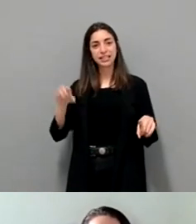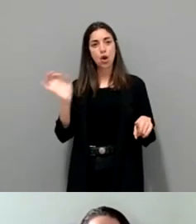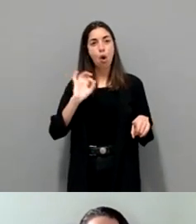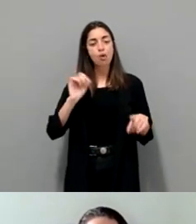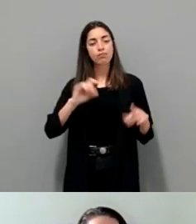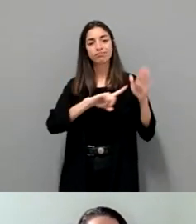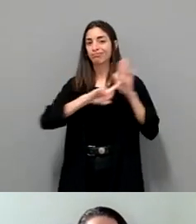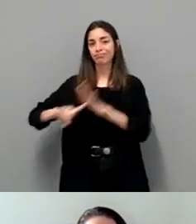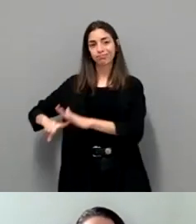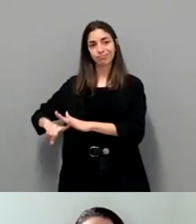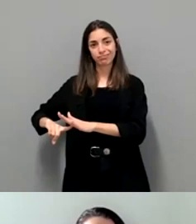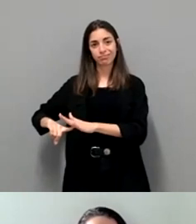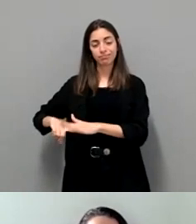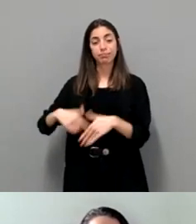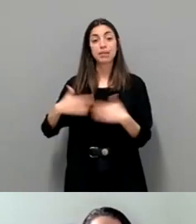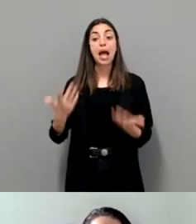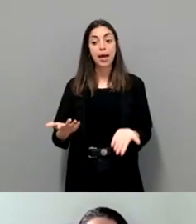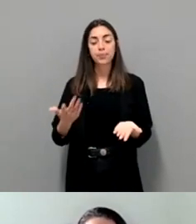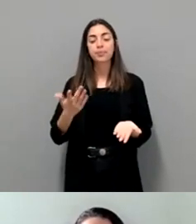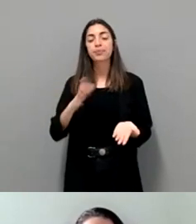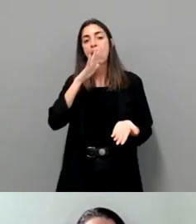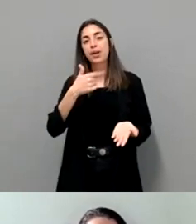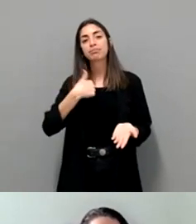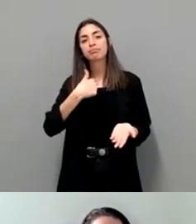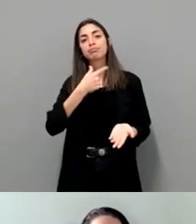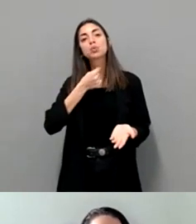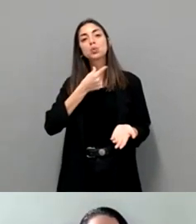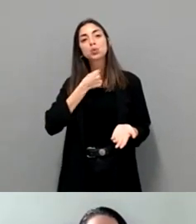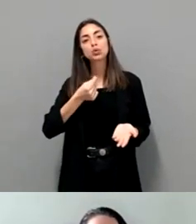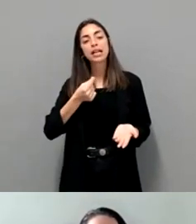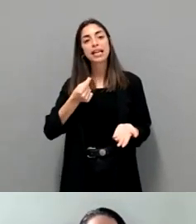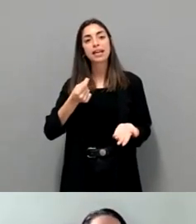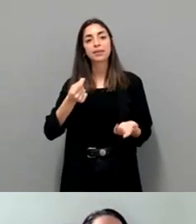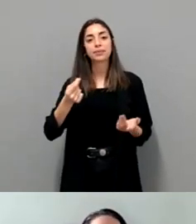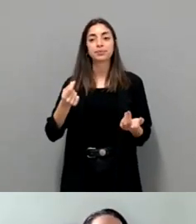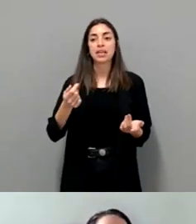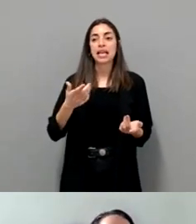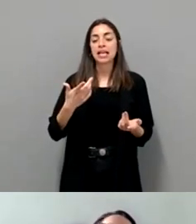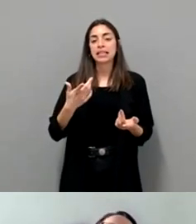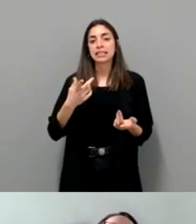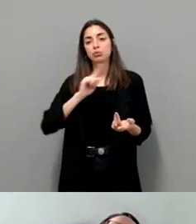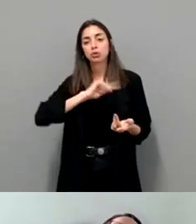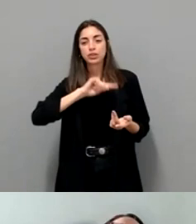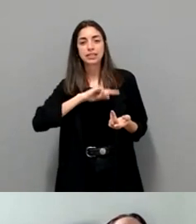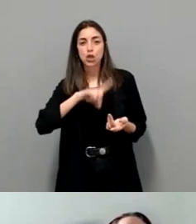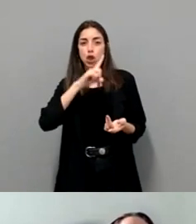excluido. Me gustaría, aun a pesar de que os resulte doloroso,